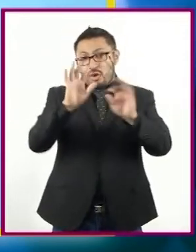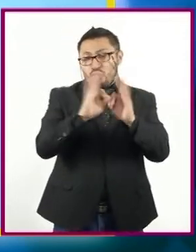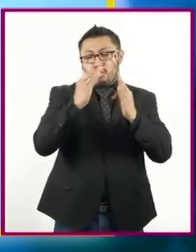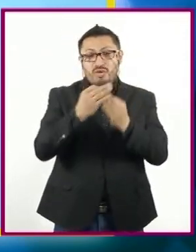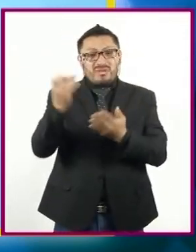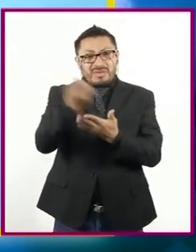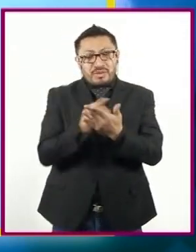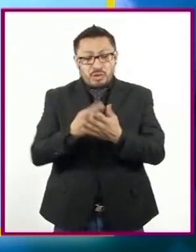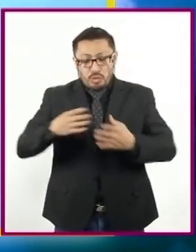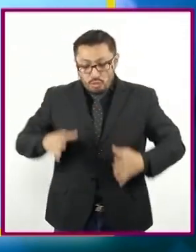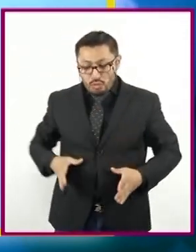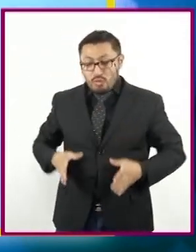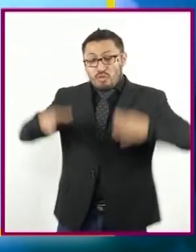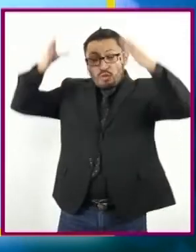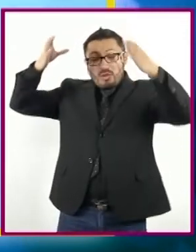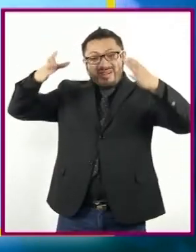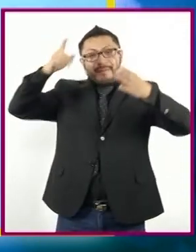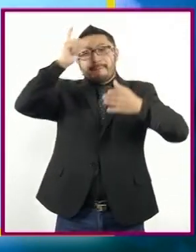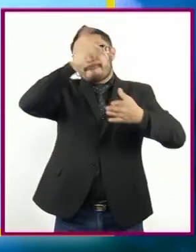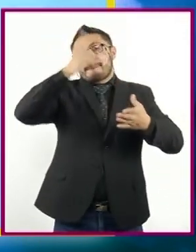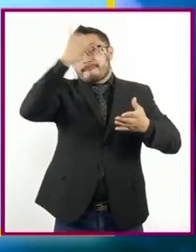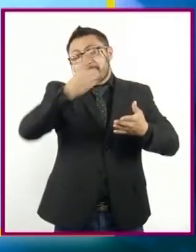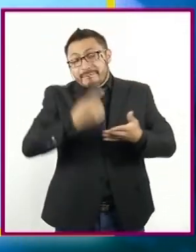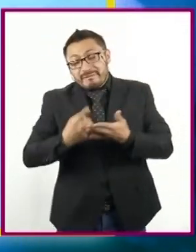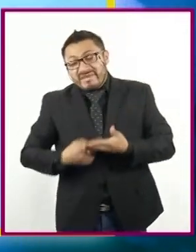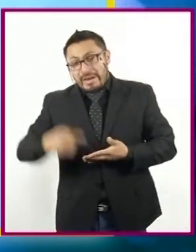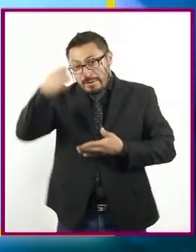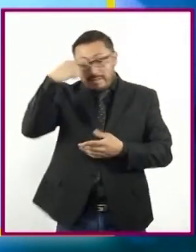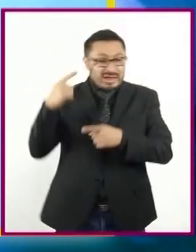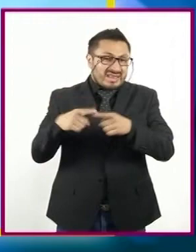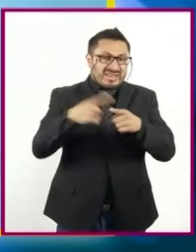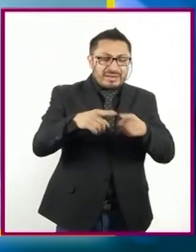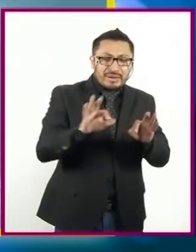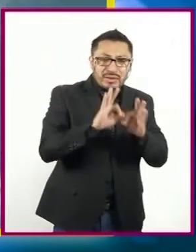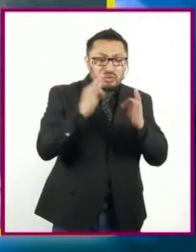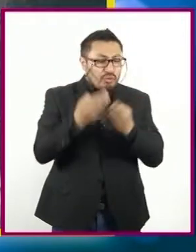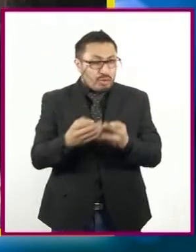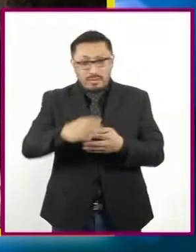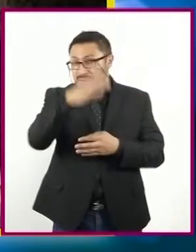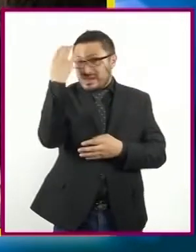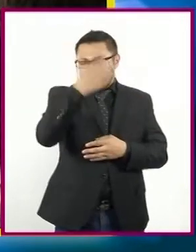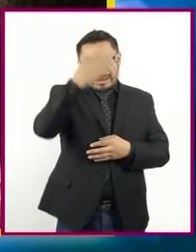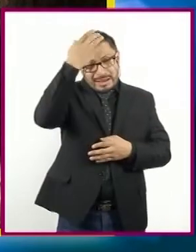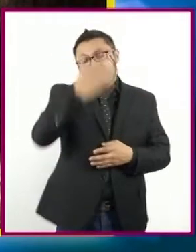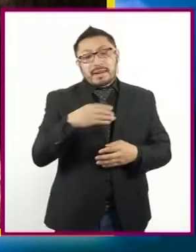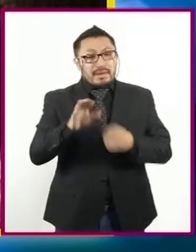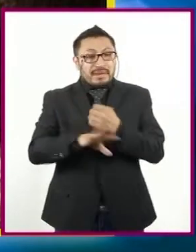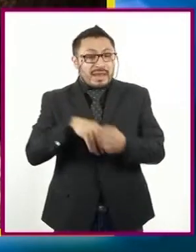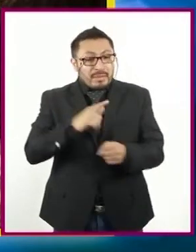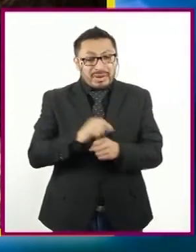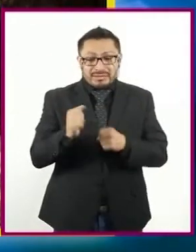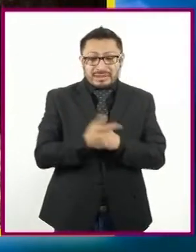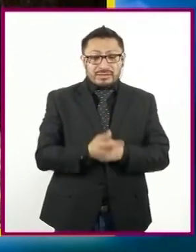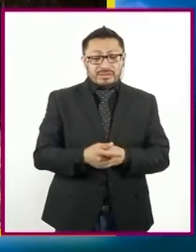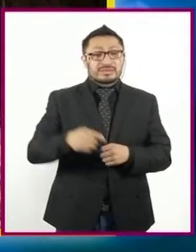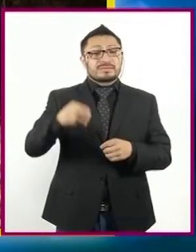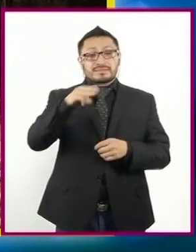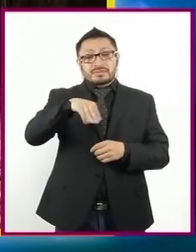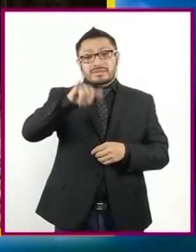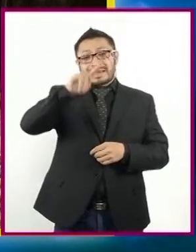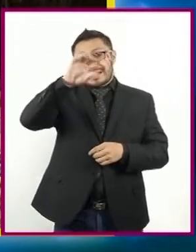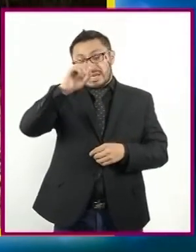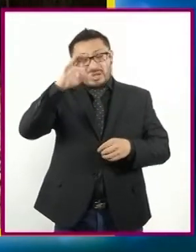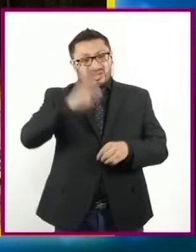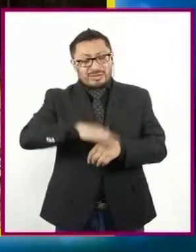está esculpida para formar diversas figuras como rostros de animales. Entre los mitos más grandes que existen